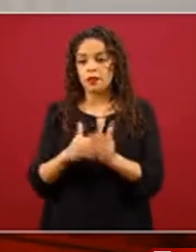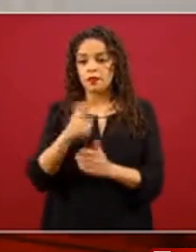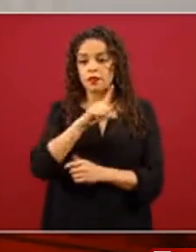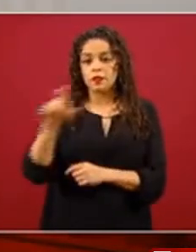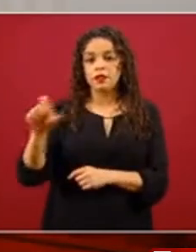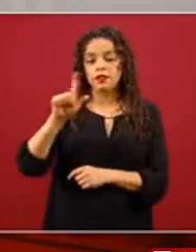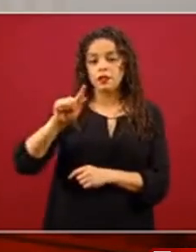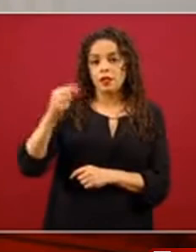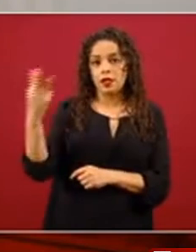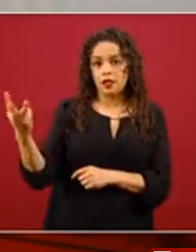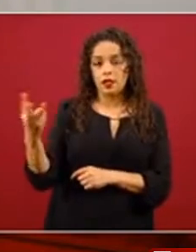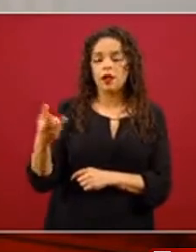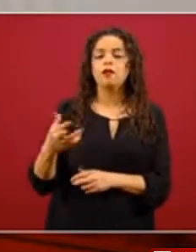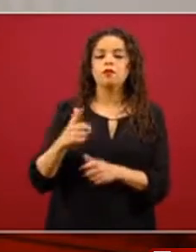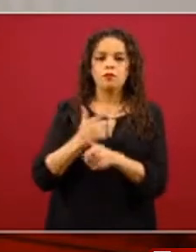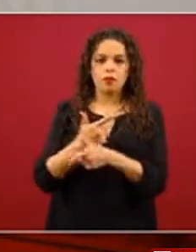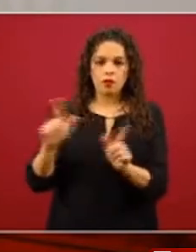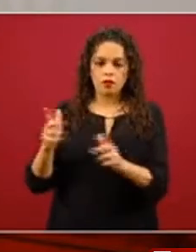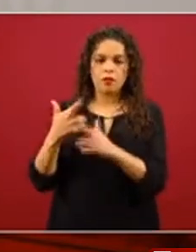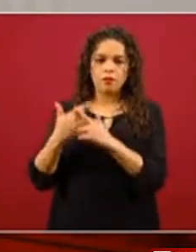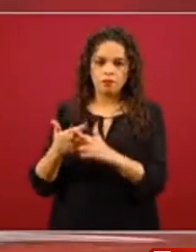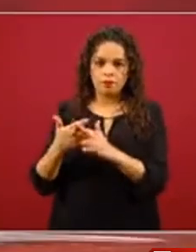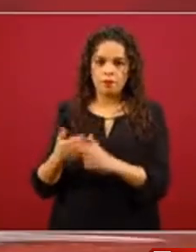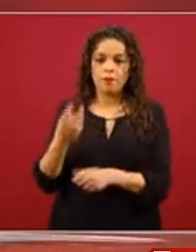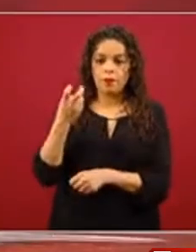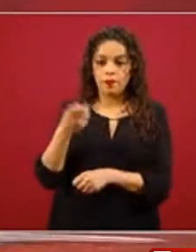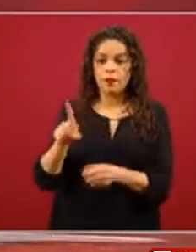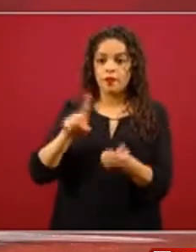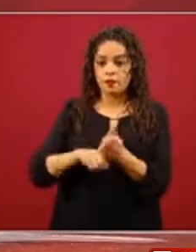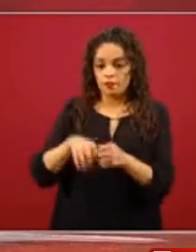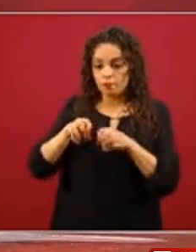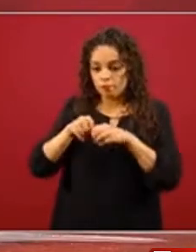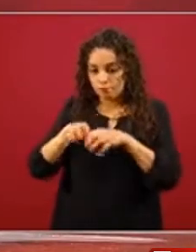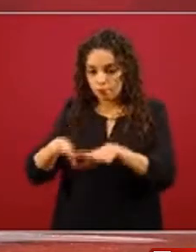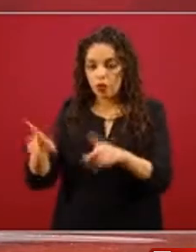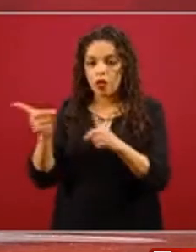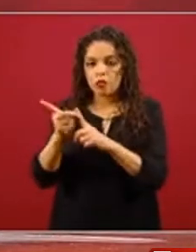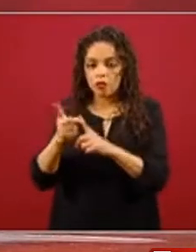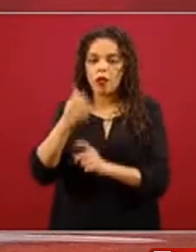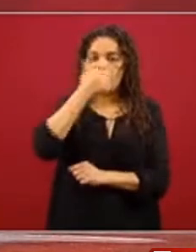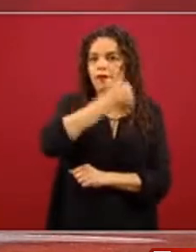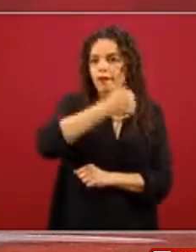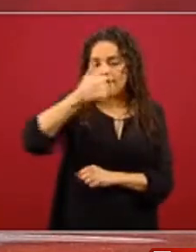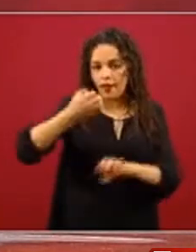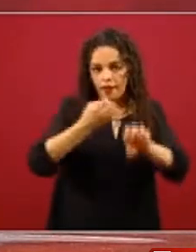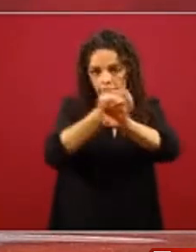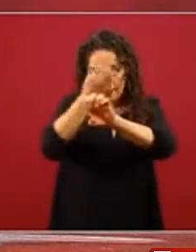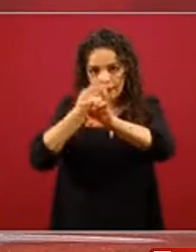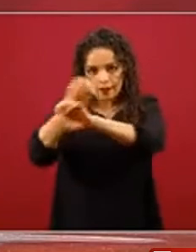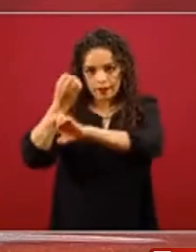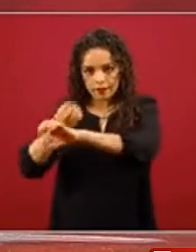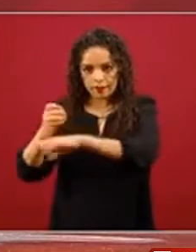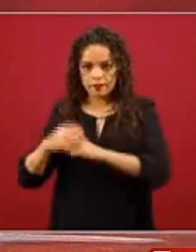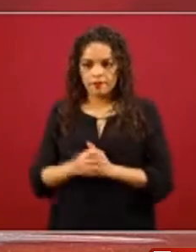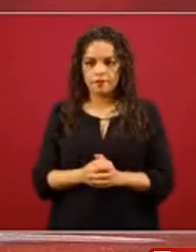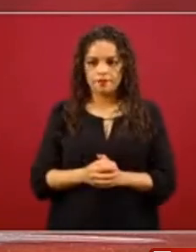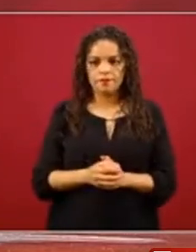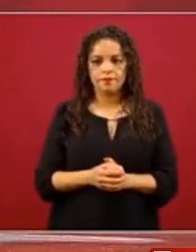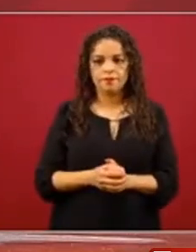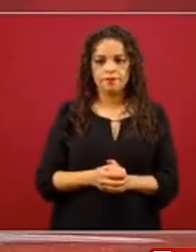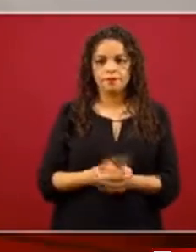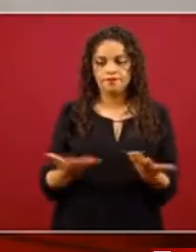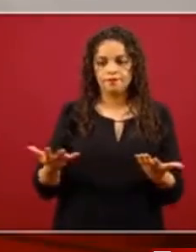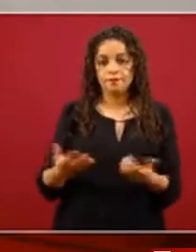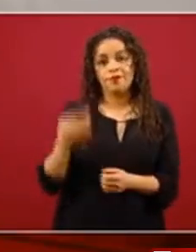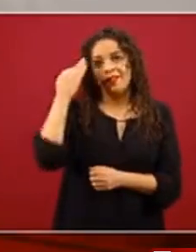disponibles, y estas en su momento están también distribuidas en cada una de las entidades federativas. Por razones del tiempo, lógicamente no podría dar el número de